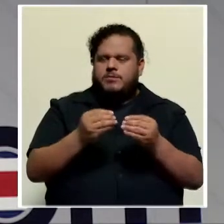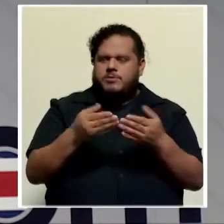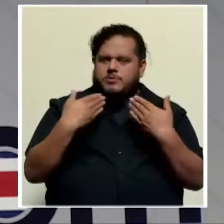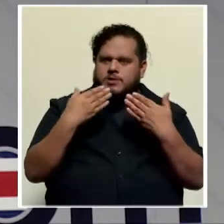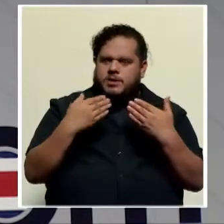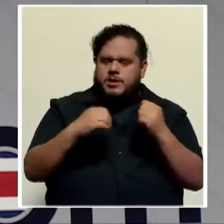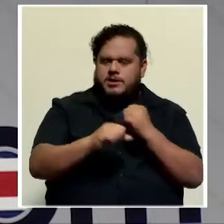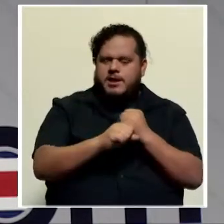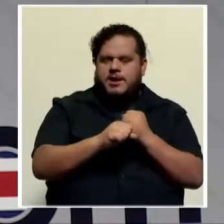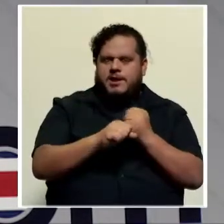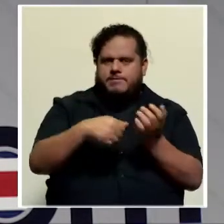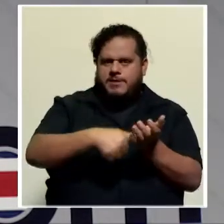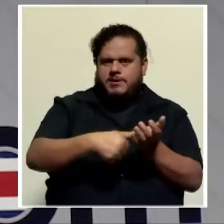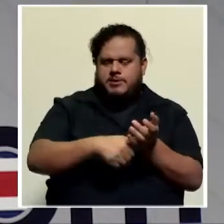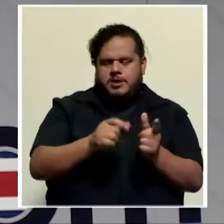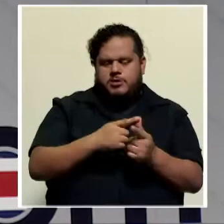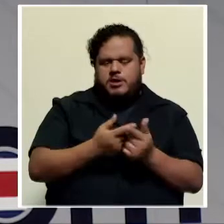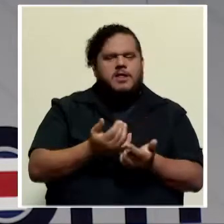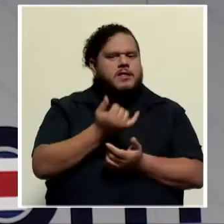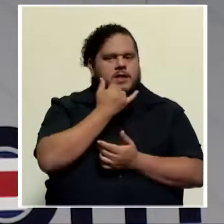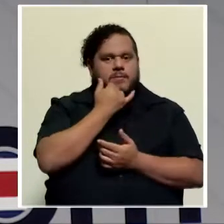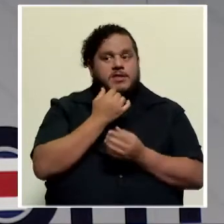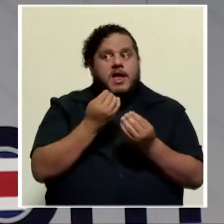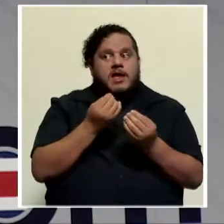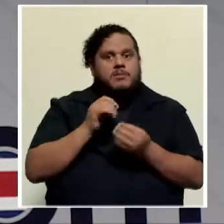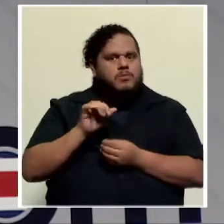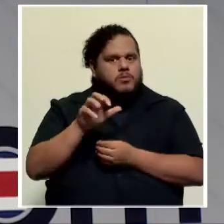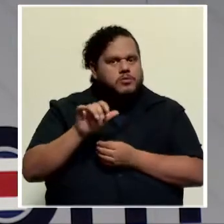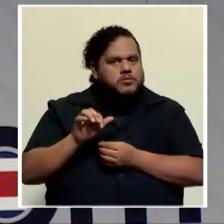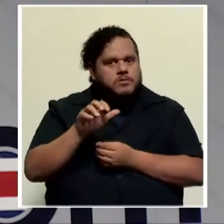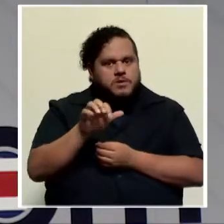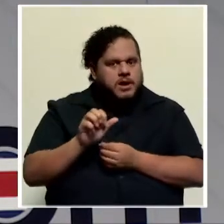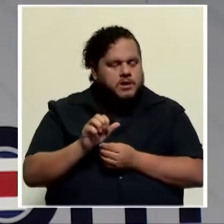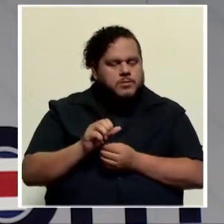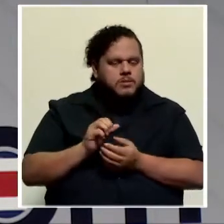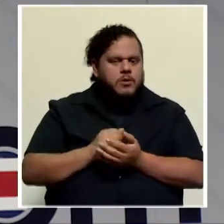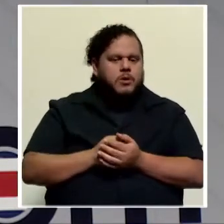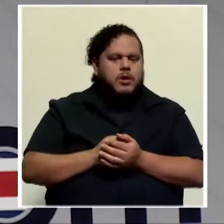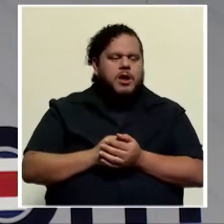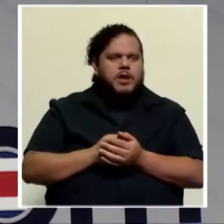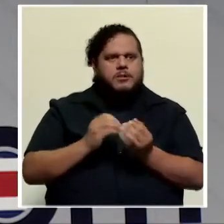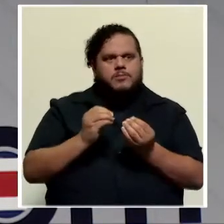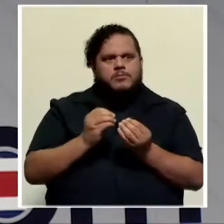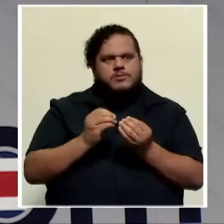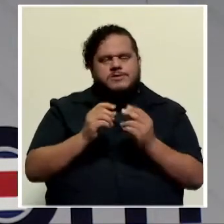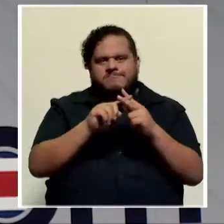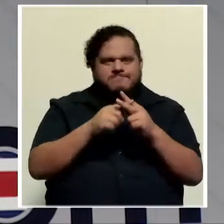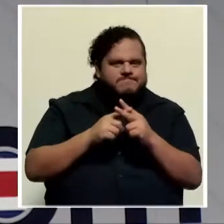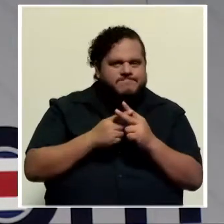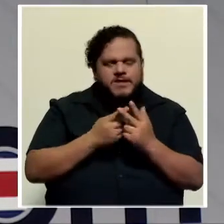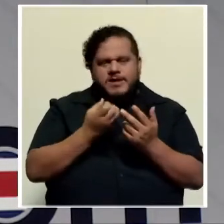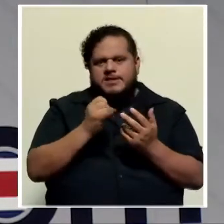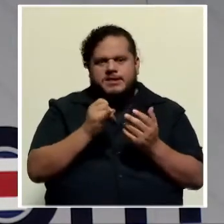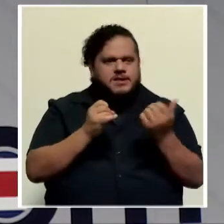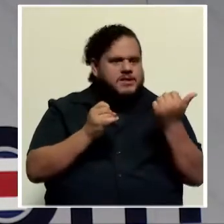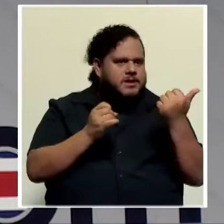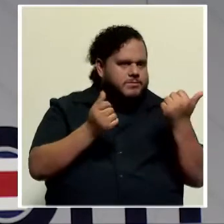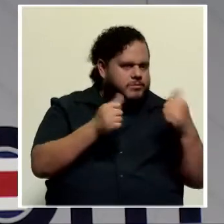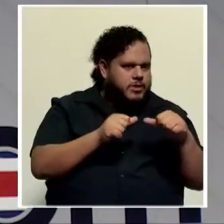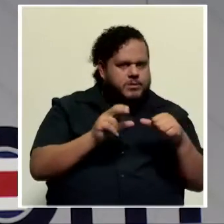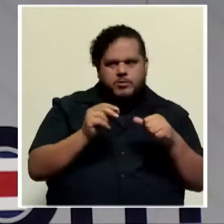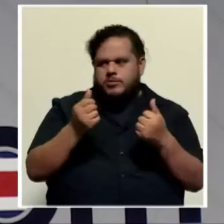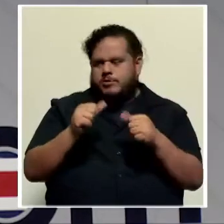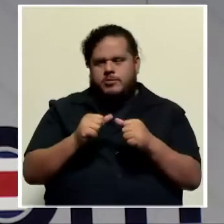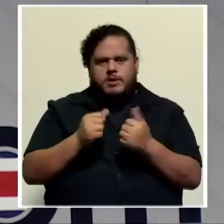campaña electoral. Y entonces, ¿qué pasa? Que hay muchísimo cálculo en ver efectivamente si se aprueba o si no se aprueba, según el